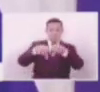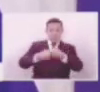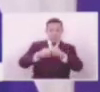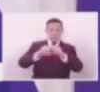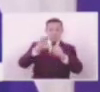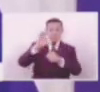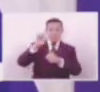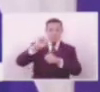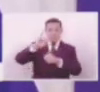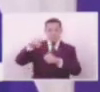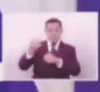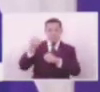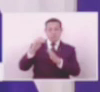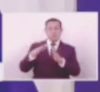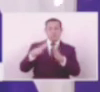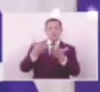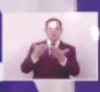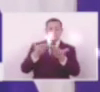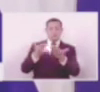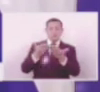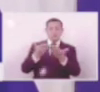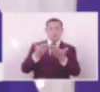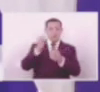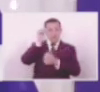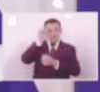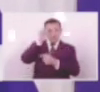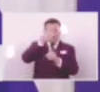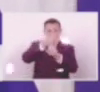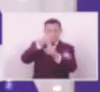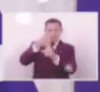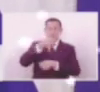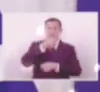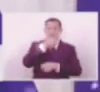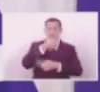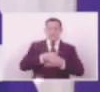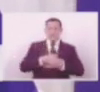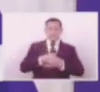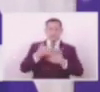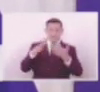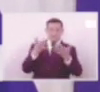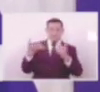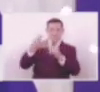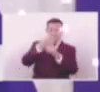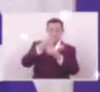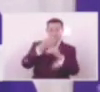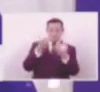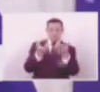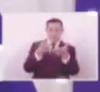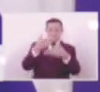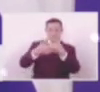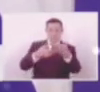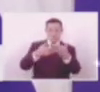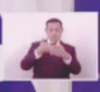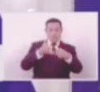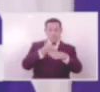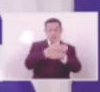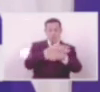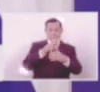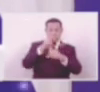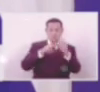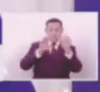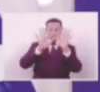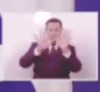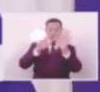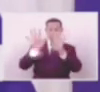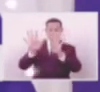de la Corte Suprema de Justicia se analizaron cada uno de los datos logrando acreditar en el proceso previo correspondiente la cantidad